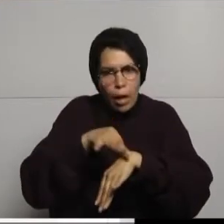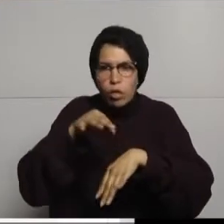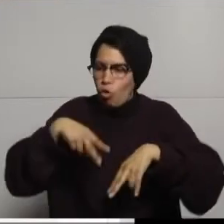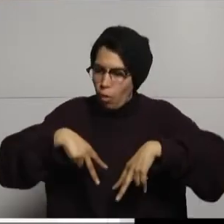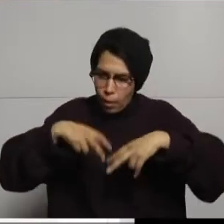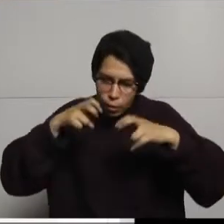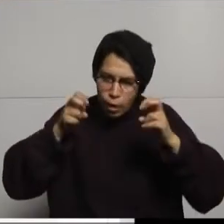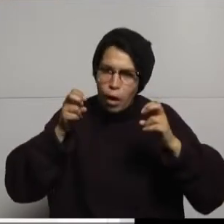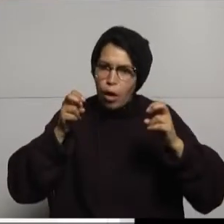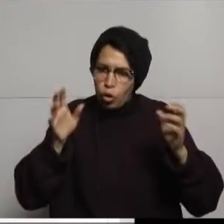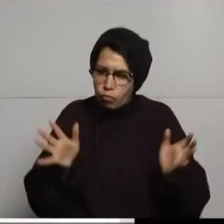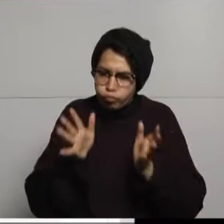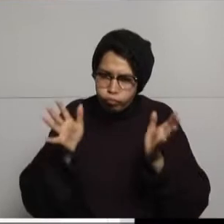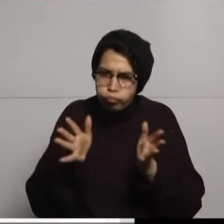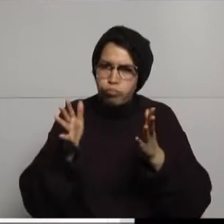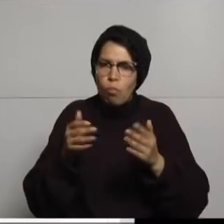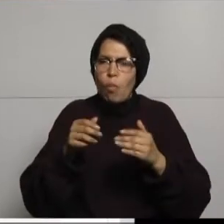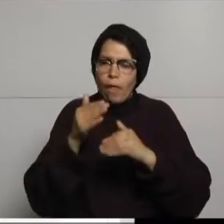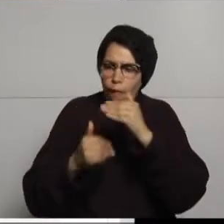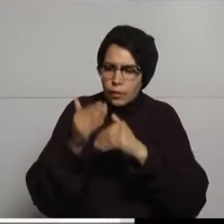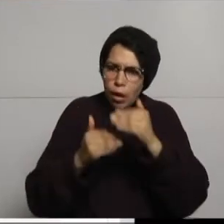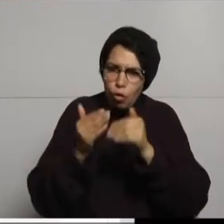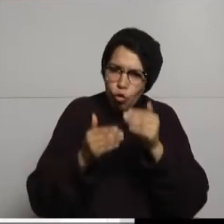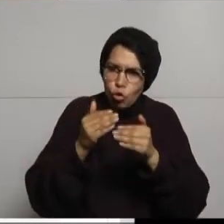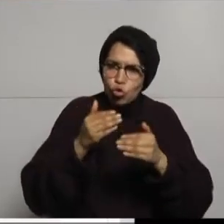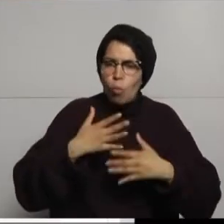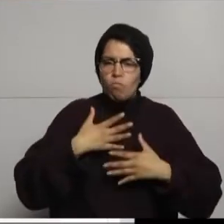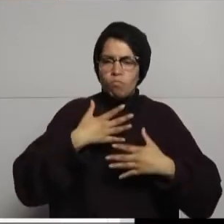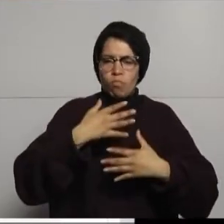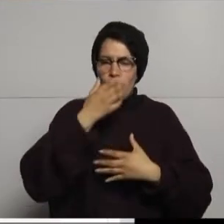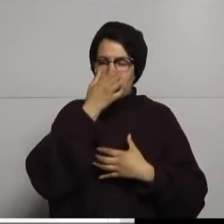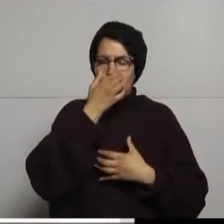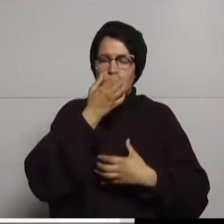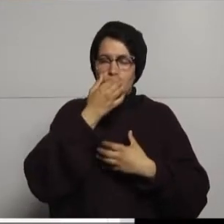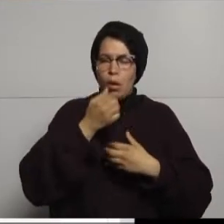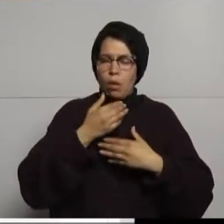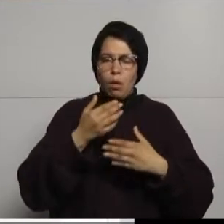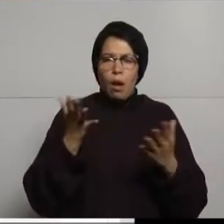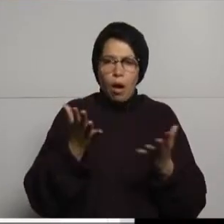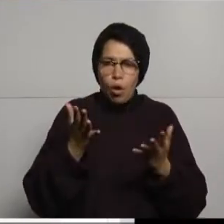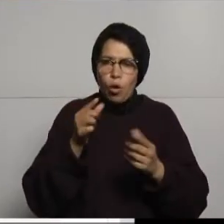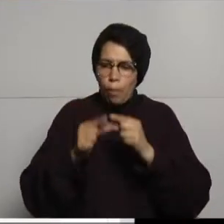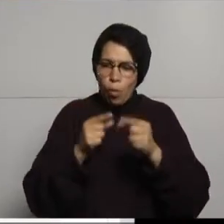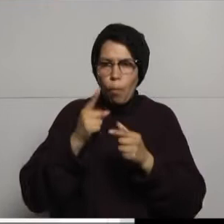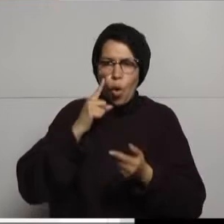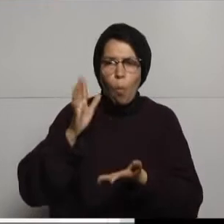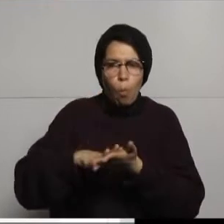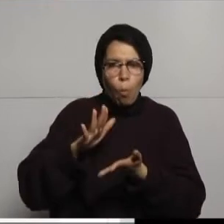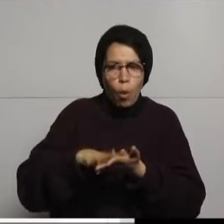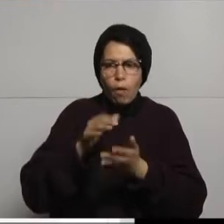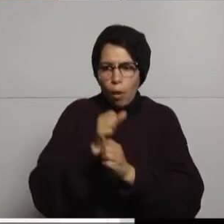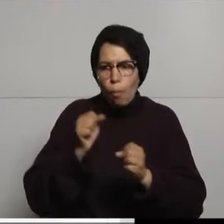Medellín, de varias universidades, en Ruta N, y hoy está, digamos, empezando apenas las pruebas pues ya en humanos, después de la aprobación de nuestro